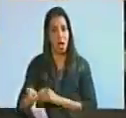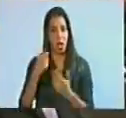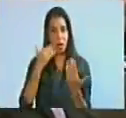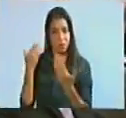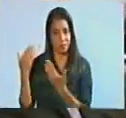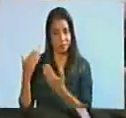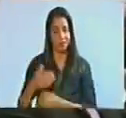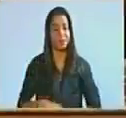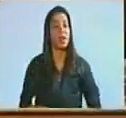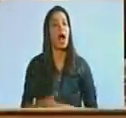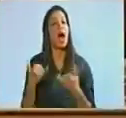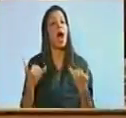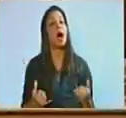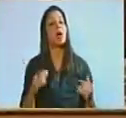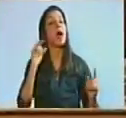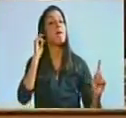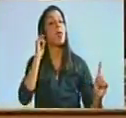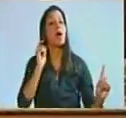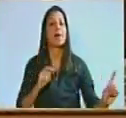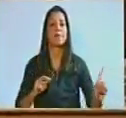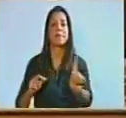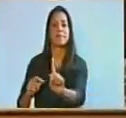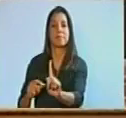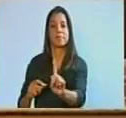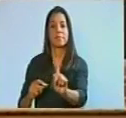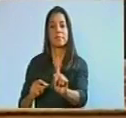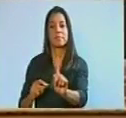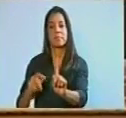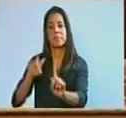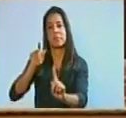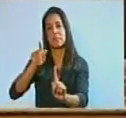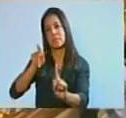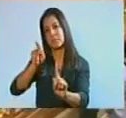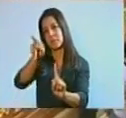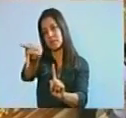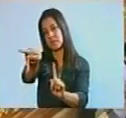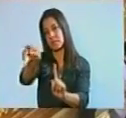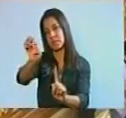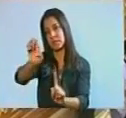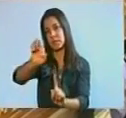Voy a dar la palabra a la constituyente Keila de la Rosa.